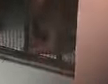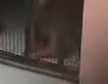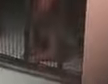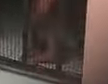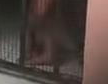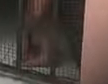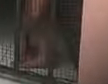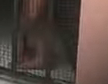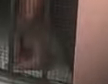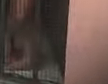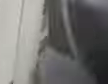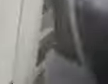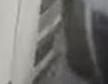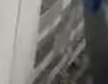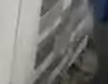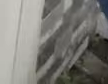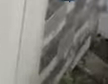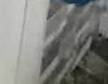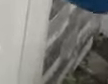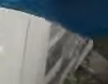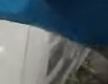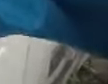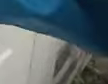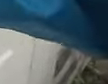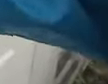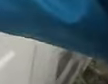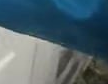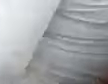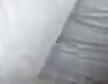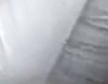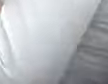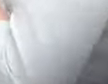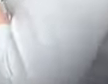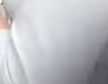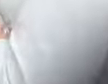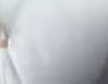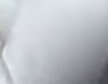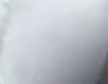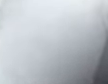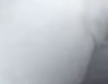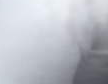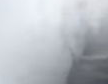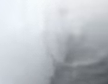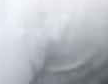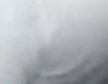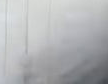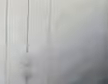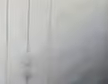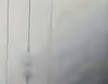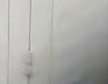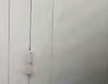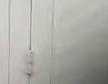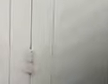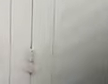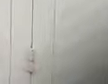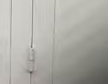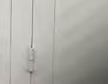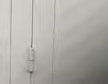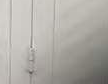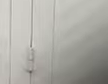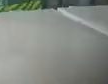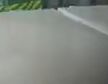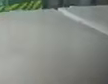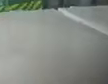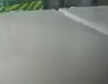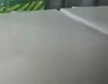el 100% de todo el territorio, canalizando 100.209 afiliados caracterizados y